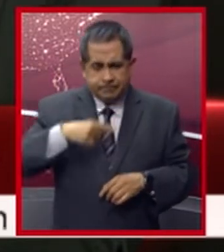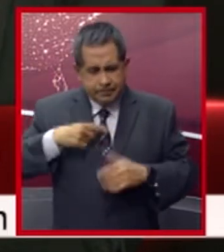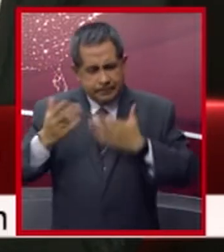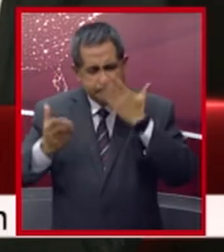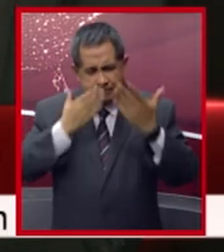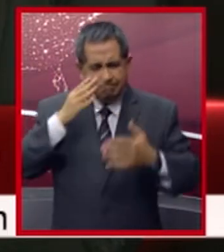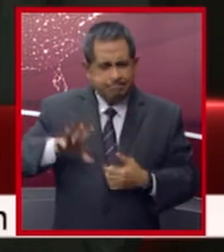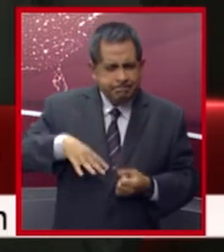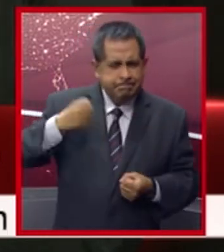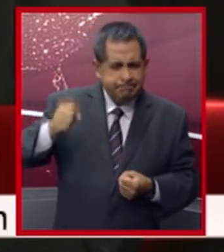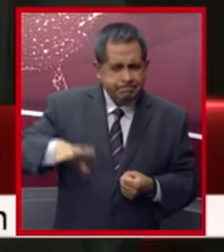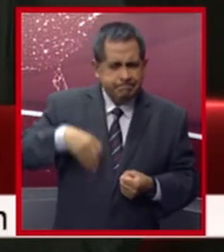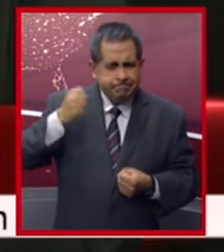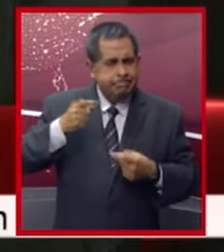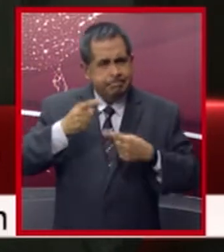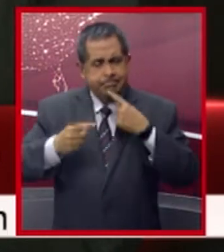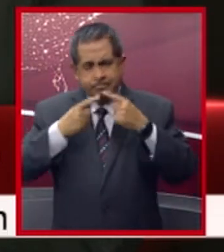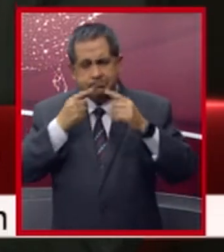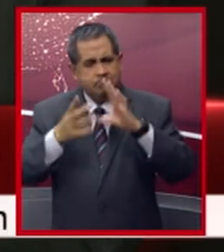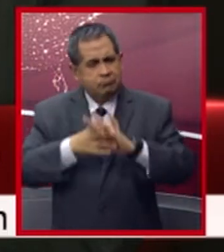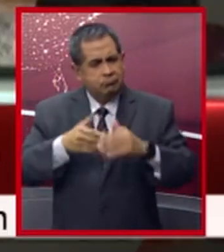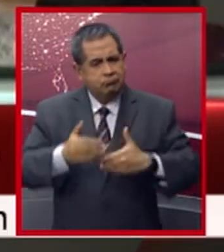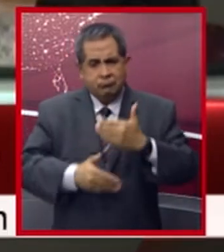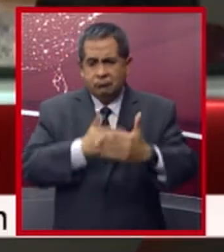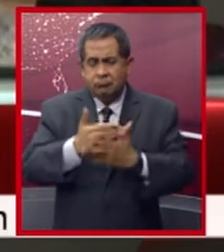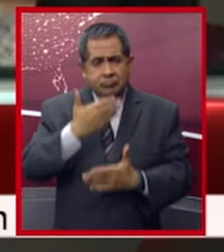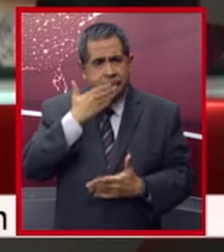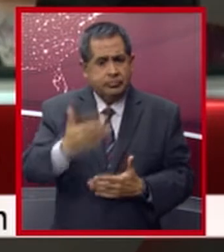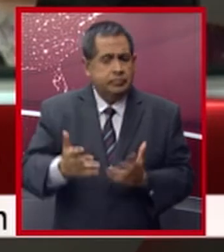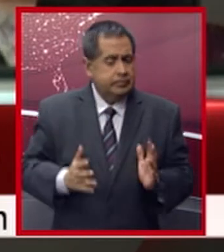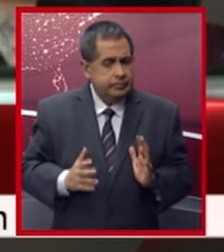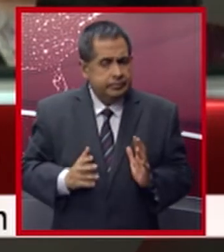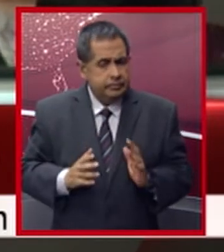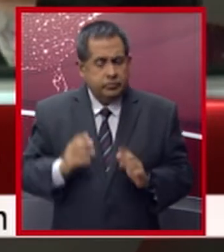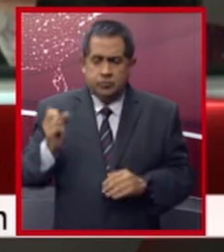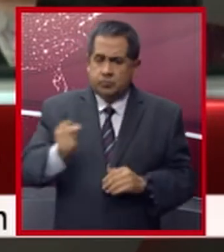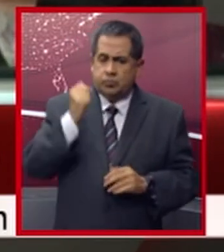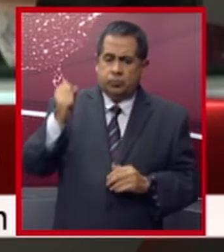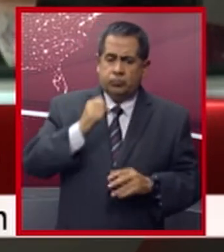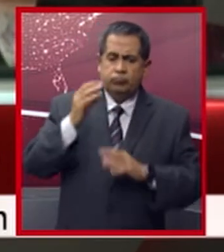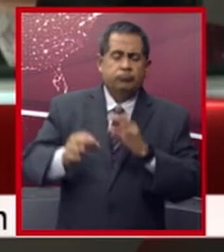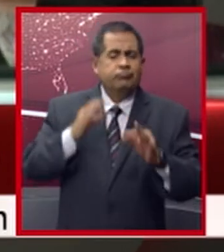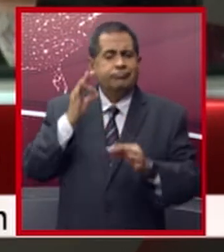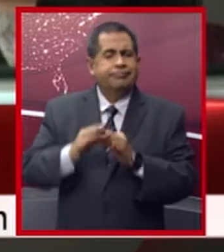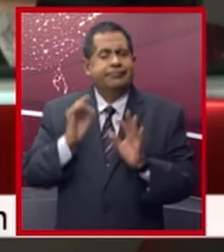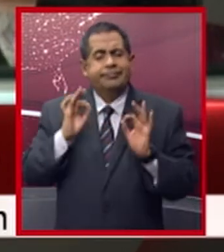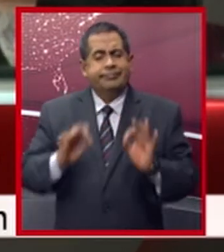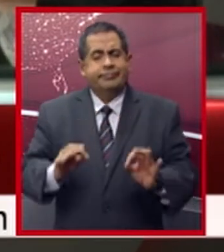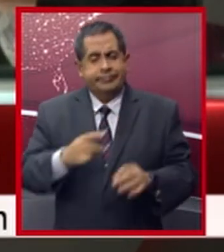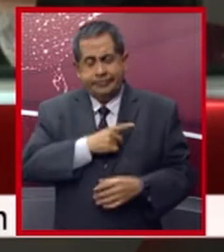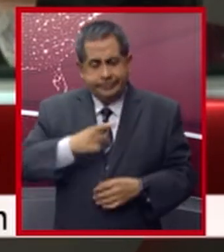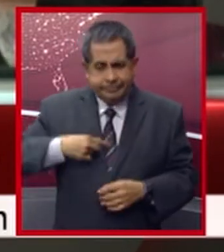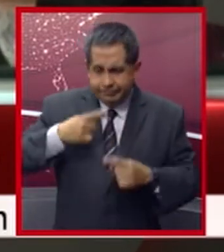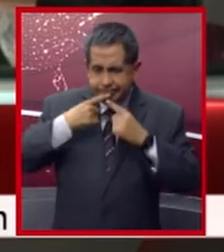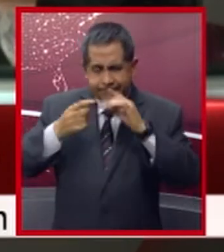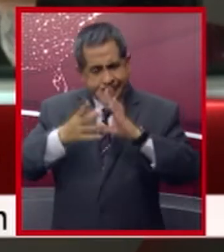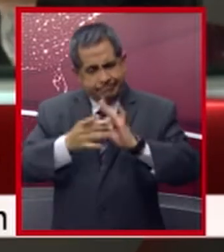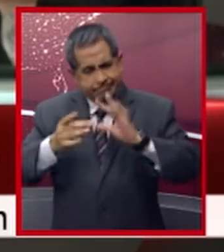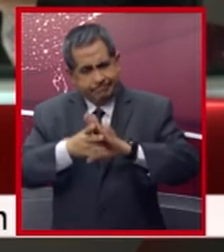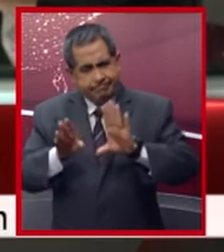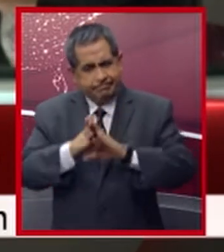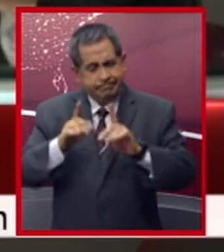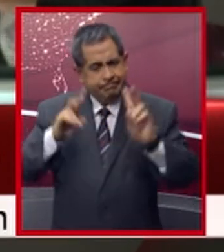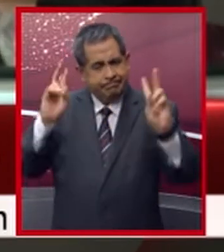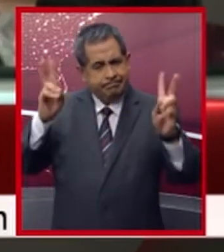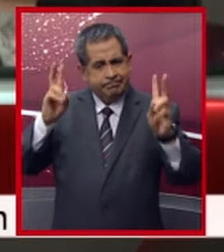estos esfuerzos. Hay una buena disposición, ha ido caminando bien. Afortunadamente, debemos de decirlo, el tema de